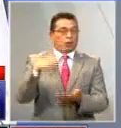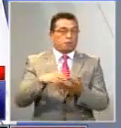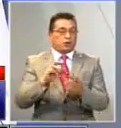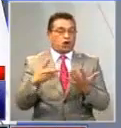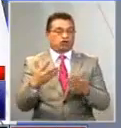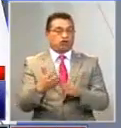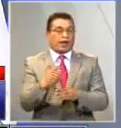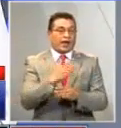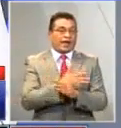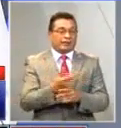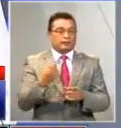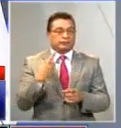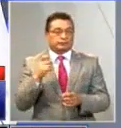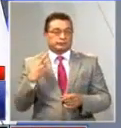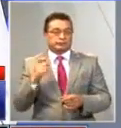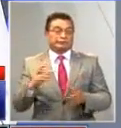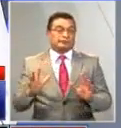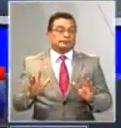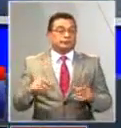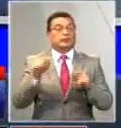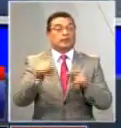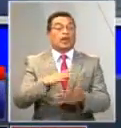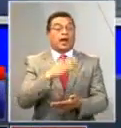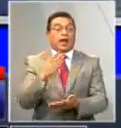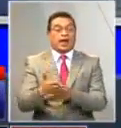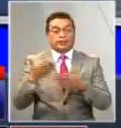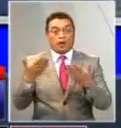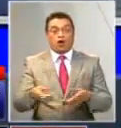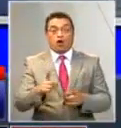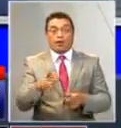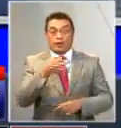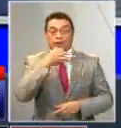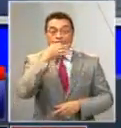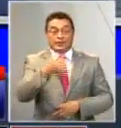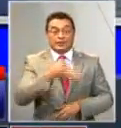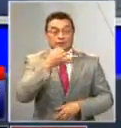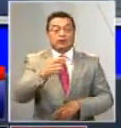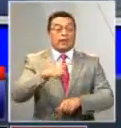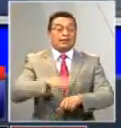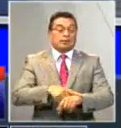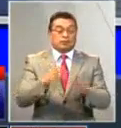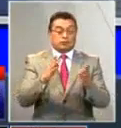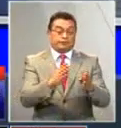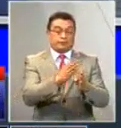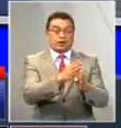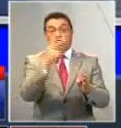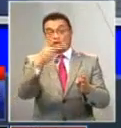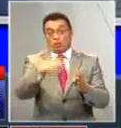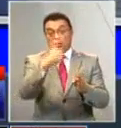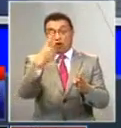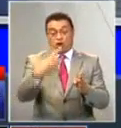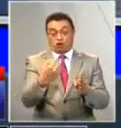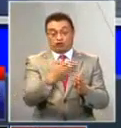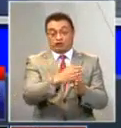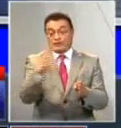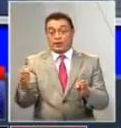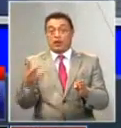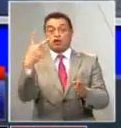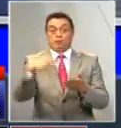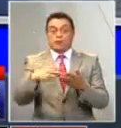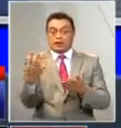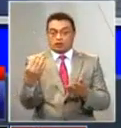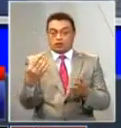la pregunta que uno se hace es, porque hasta ahora solamente se ha dicho que el periodo de tiempo es entre 2011 y 2014, al menos